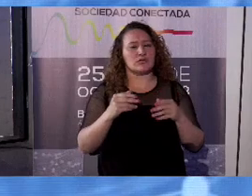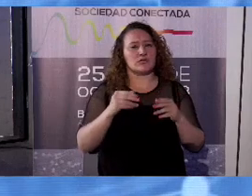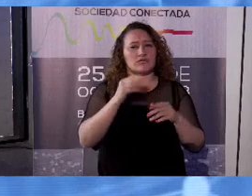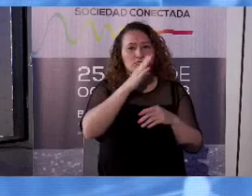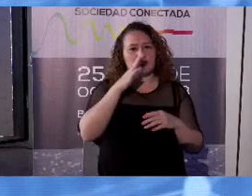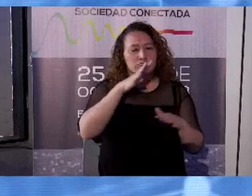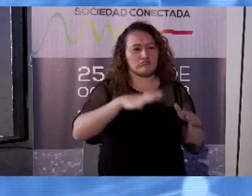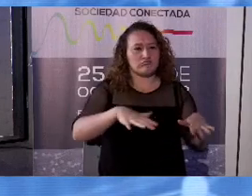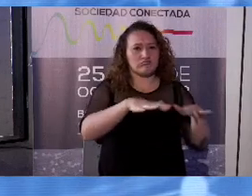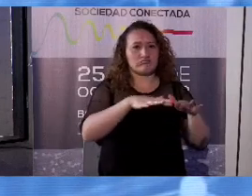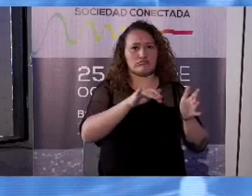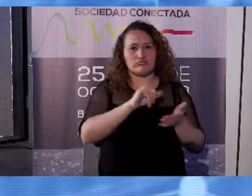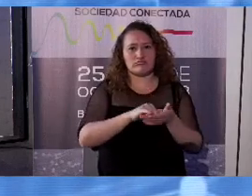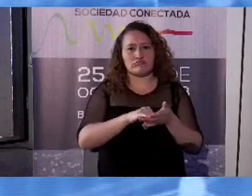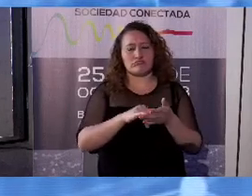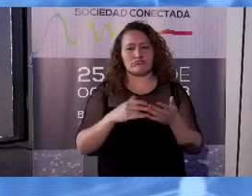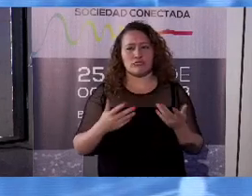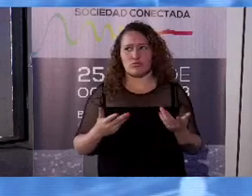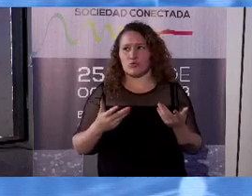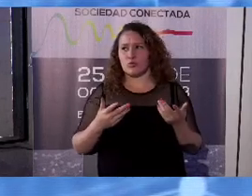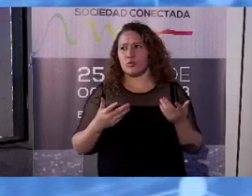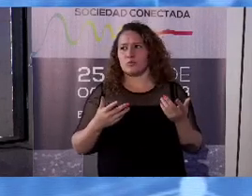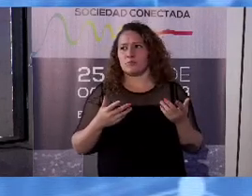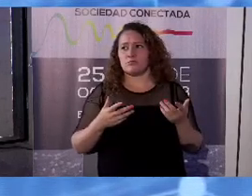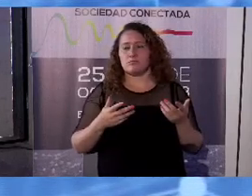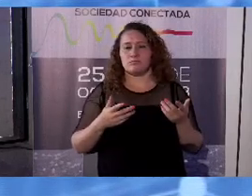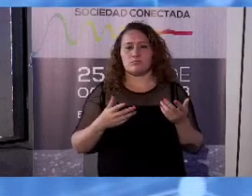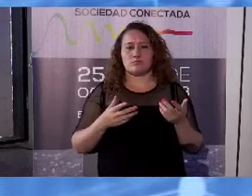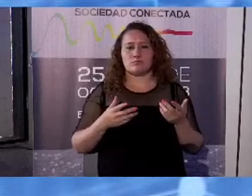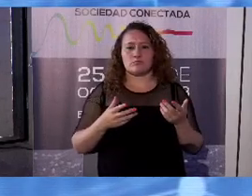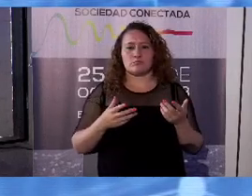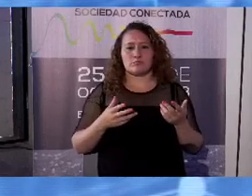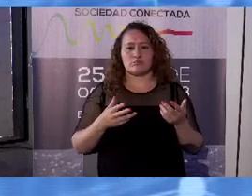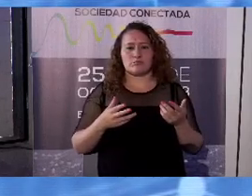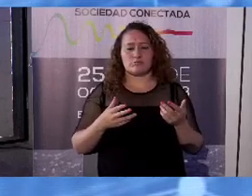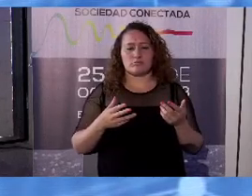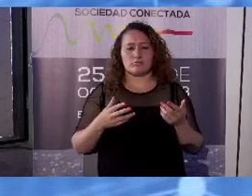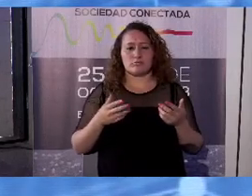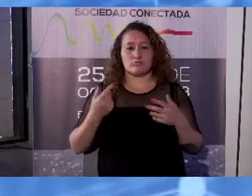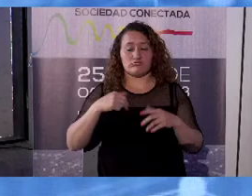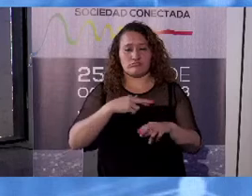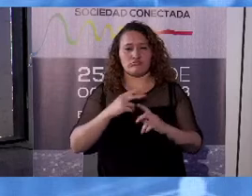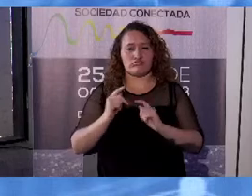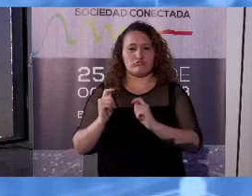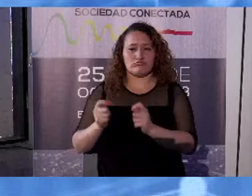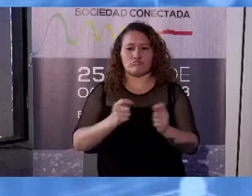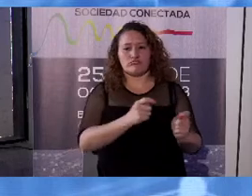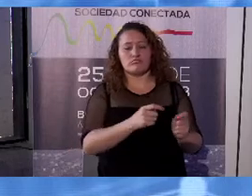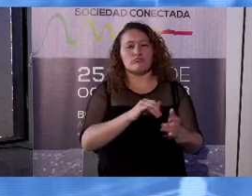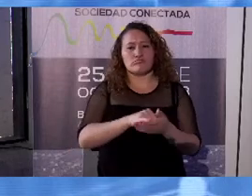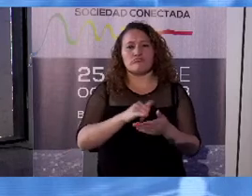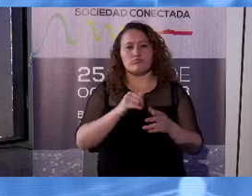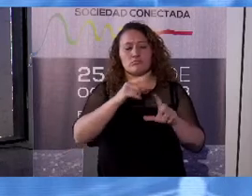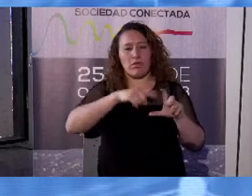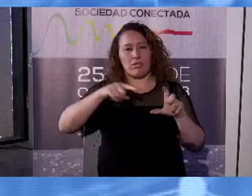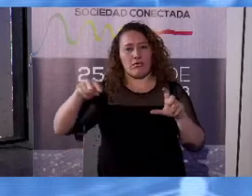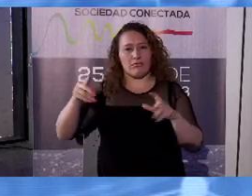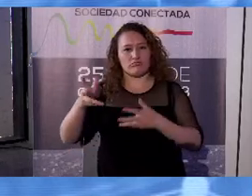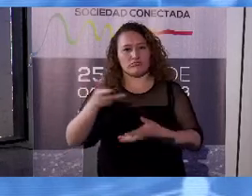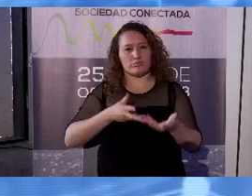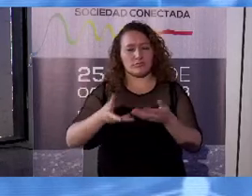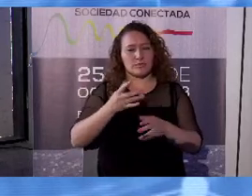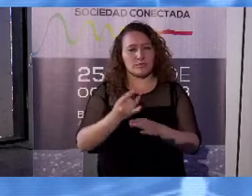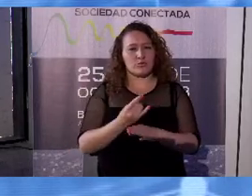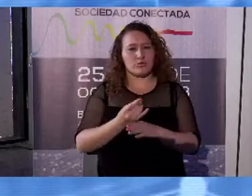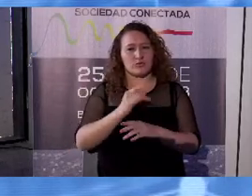con la forma en que la hacemos este la estamos asignando y la banda de uso compartido para